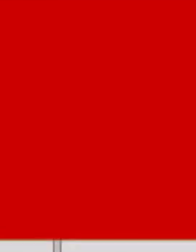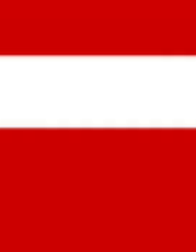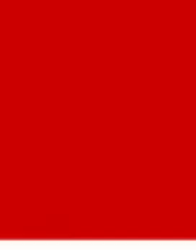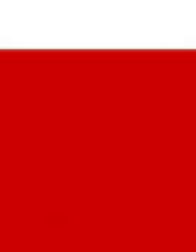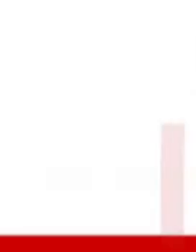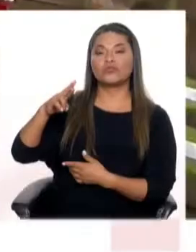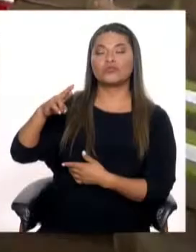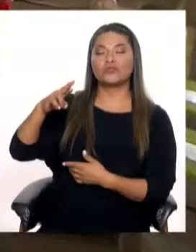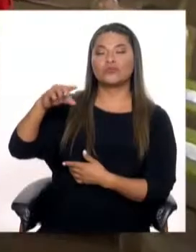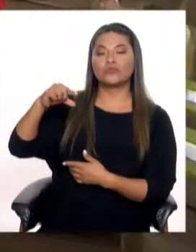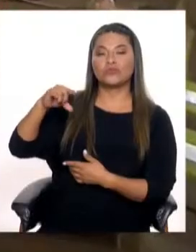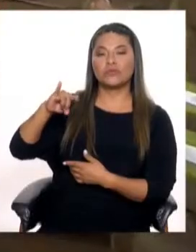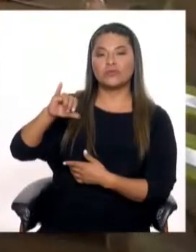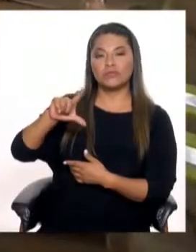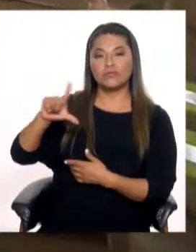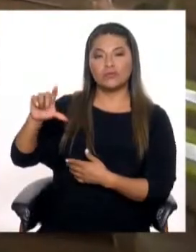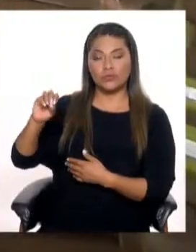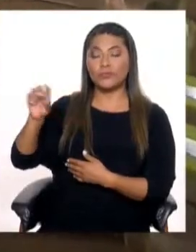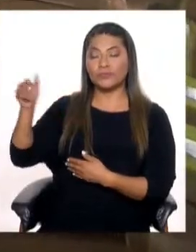noches.